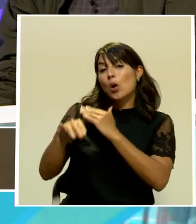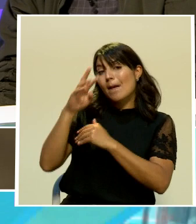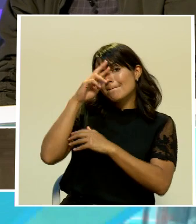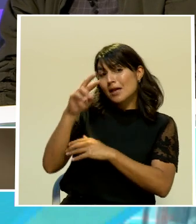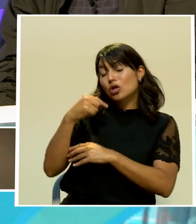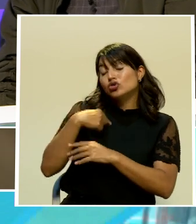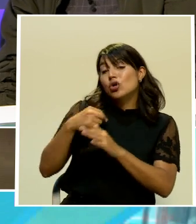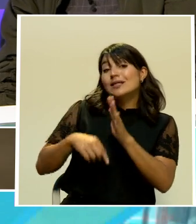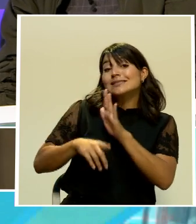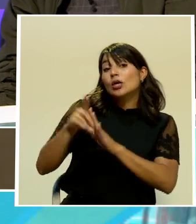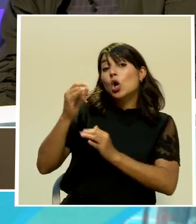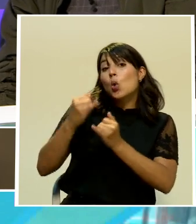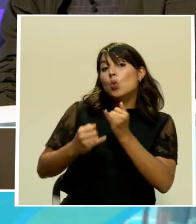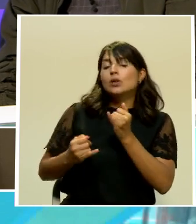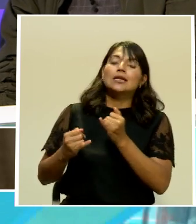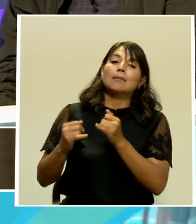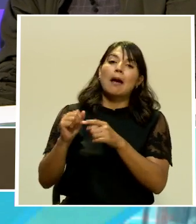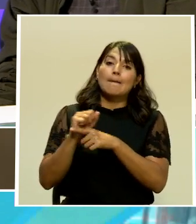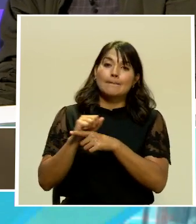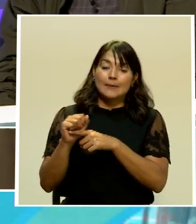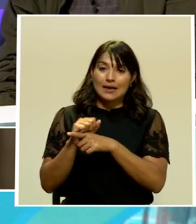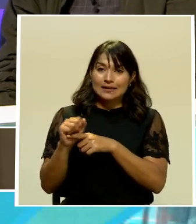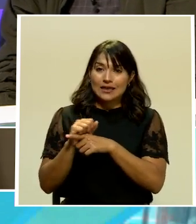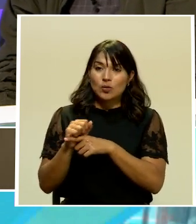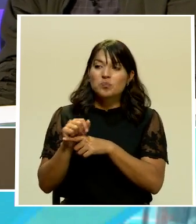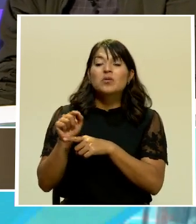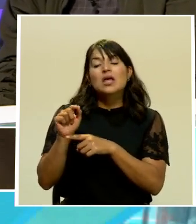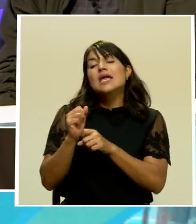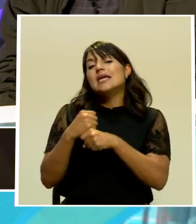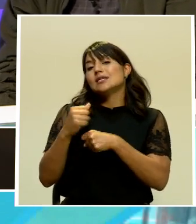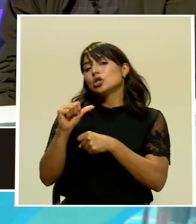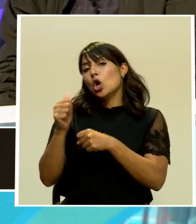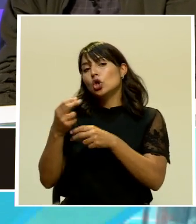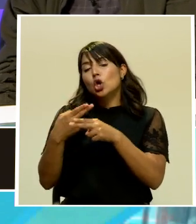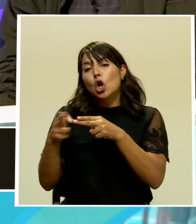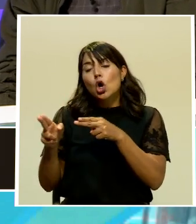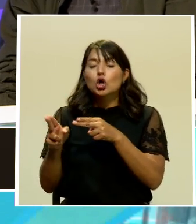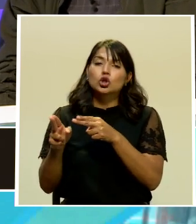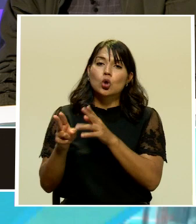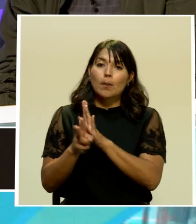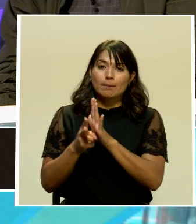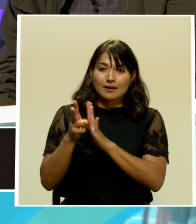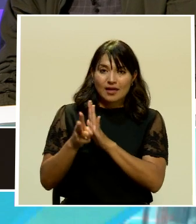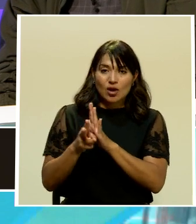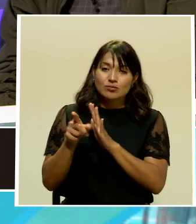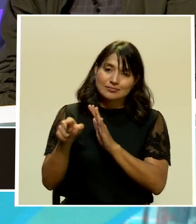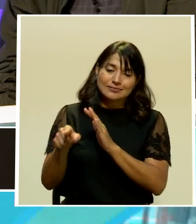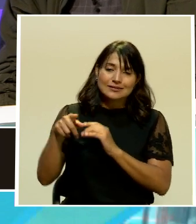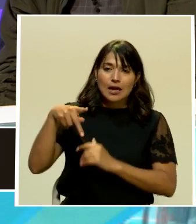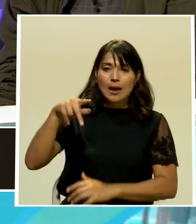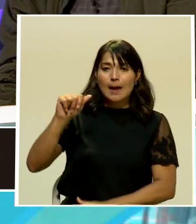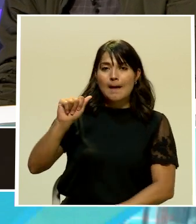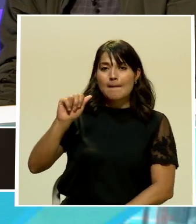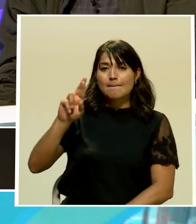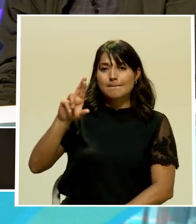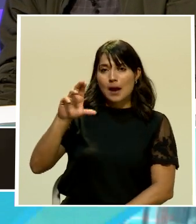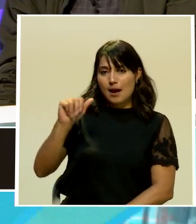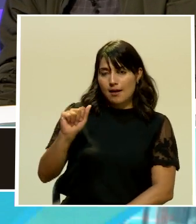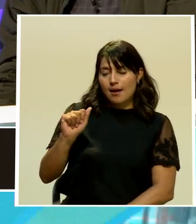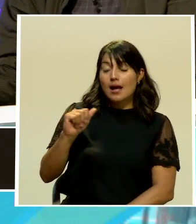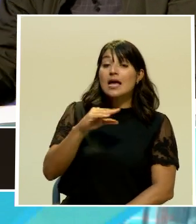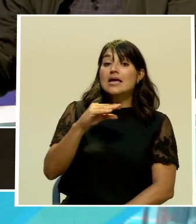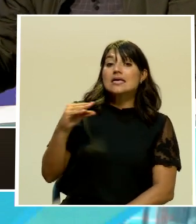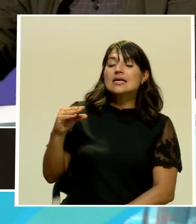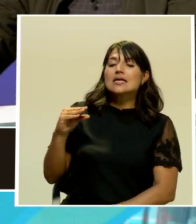último ejercicio que era un corto documental, que era el de La Parka, y el corto se desarrolló en